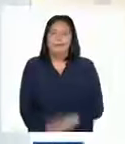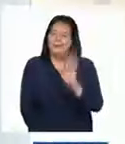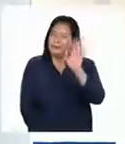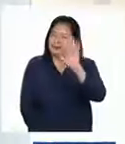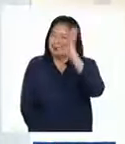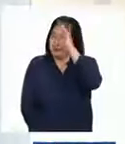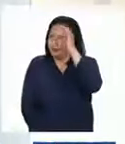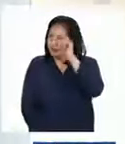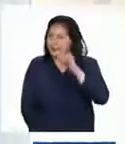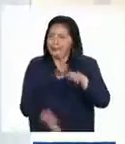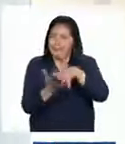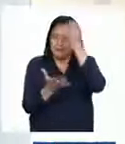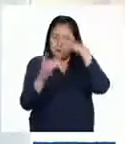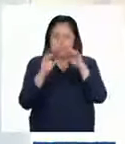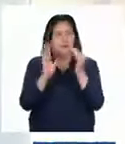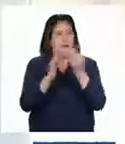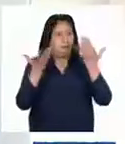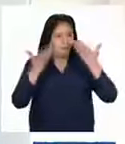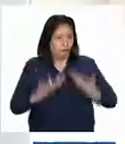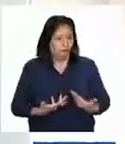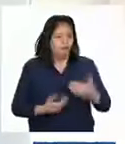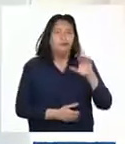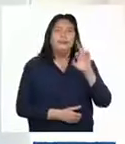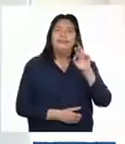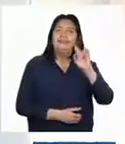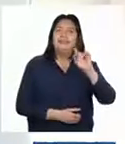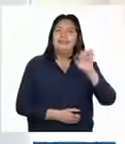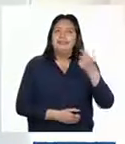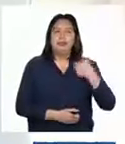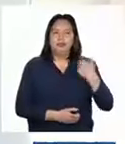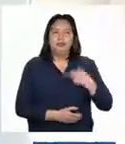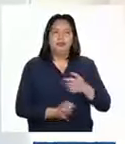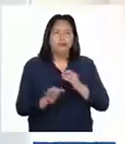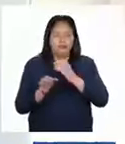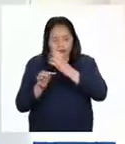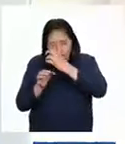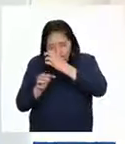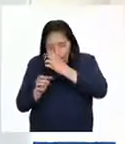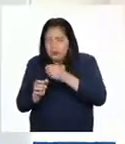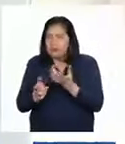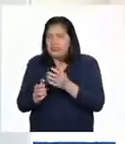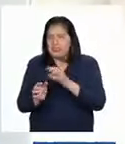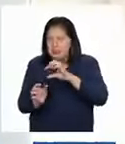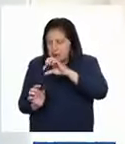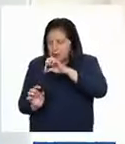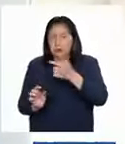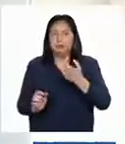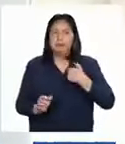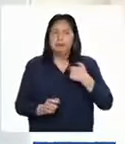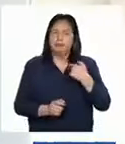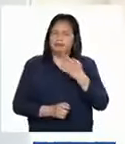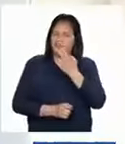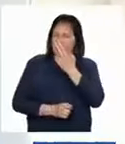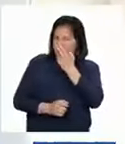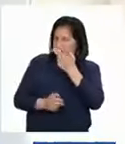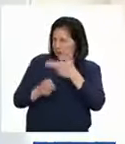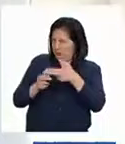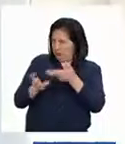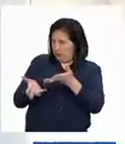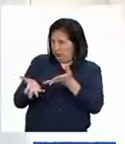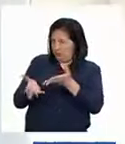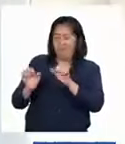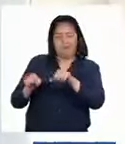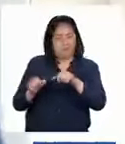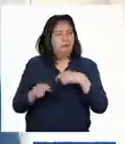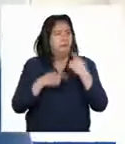Hola chicos y chicas de Aprendo en Casa. Mi nombre es Cristina Guerra y soy bióloga molecular. ¿Suena raro? Bueno, les